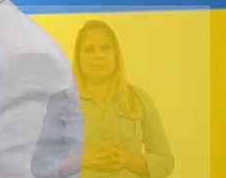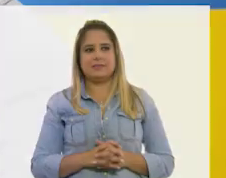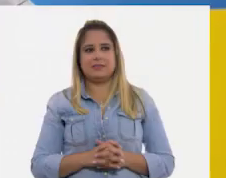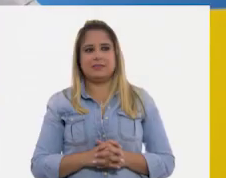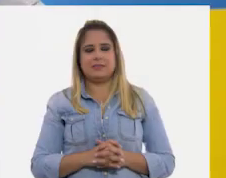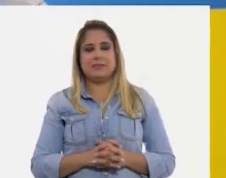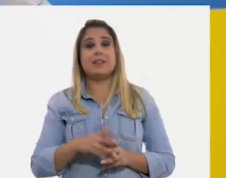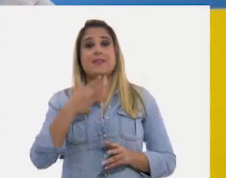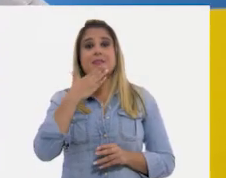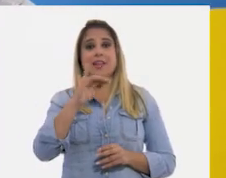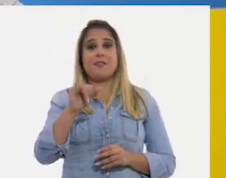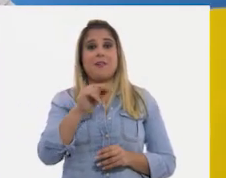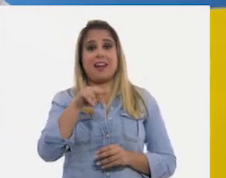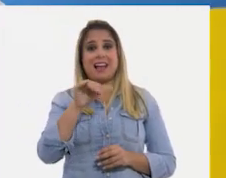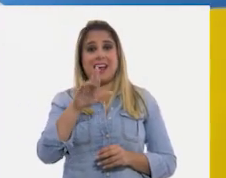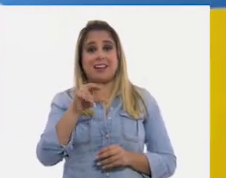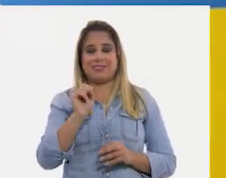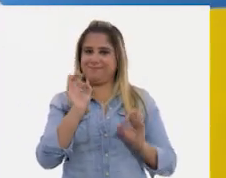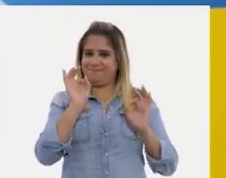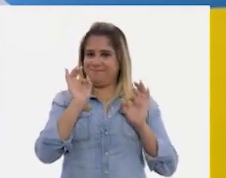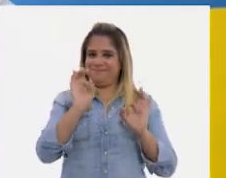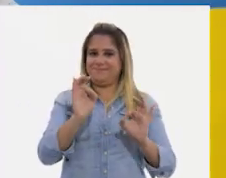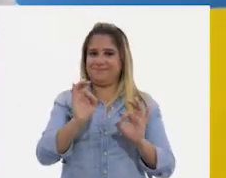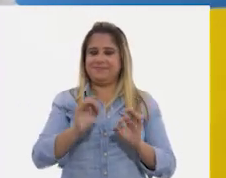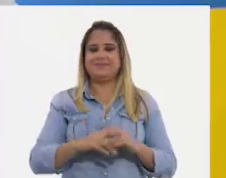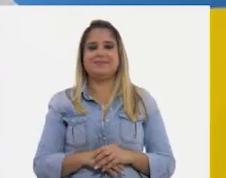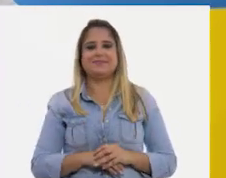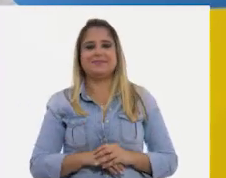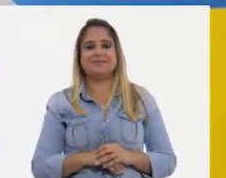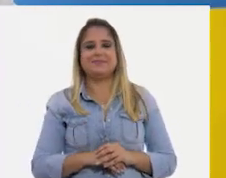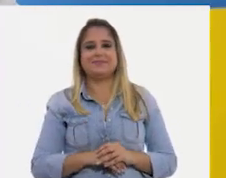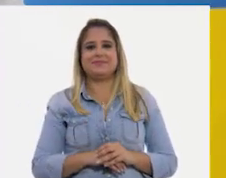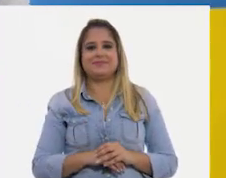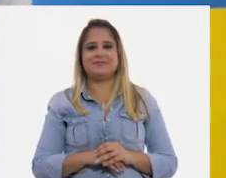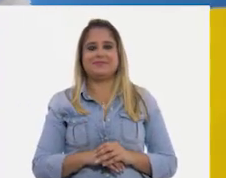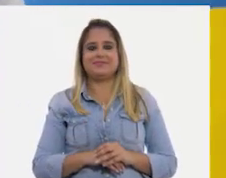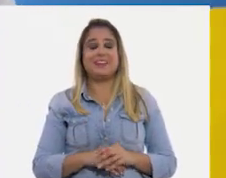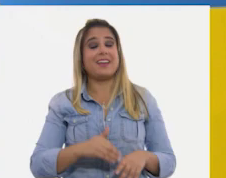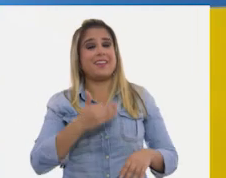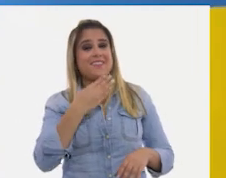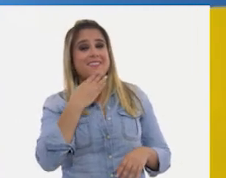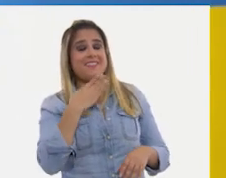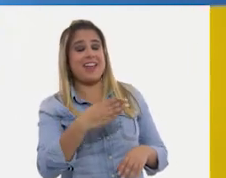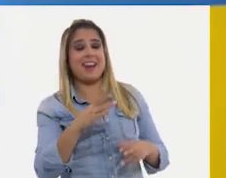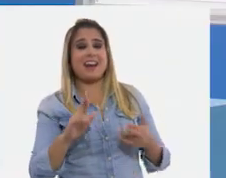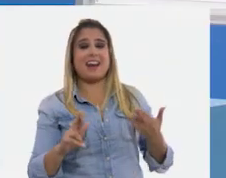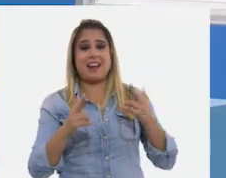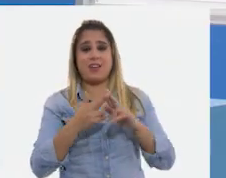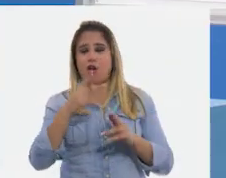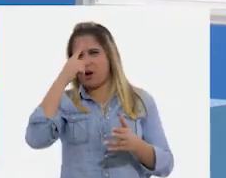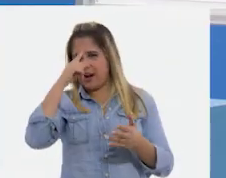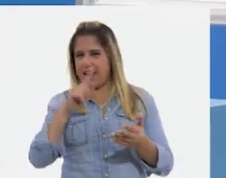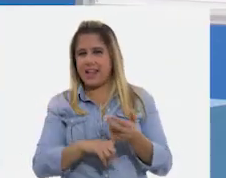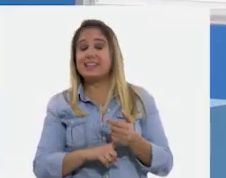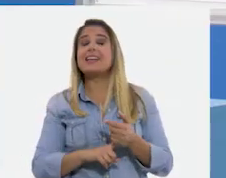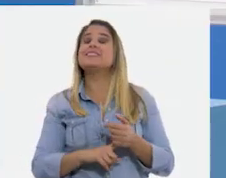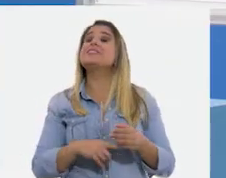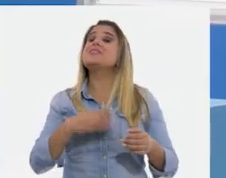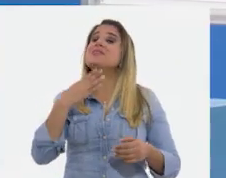Bien, Juan Carlos, excelente. Ay, un momentito. Muy bien, tengo religión y creencias. Muy bien. Ahora